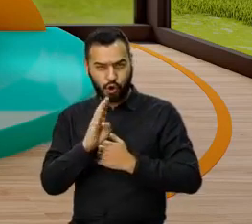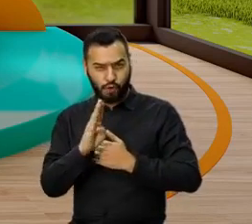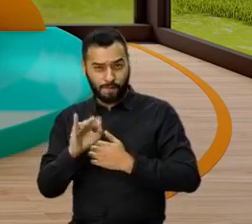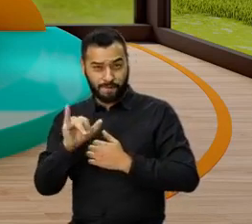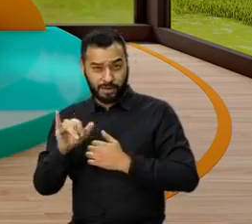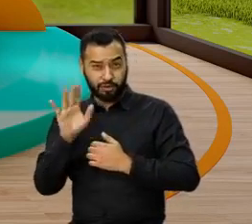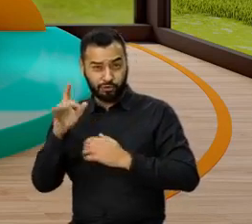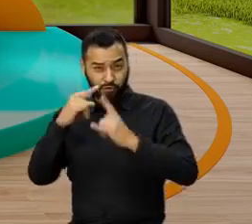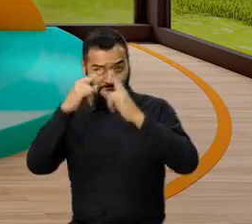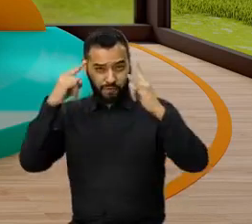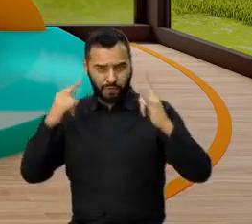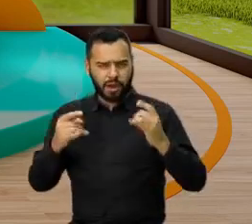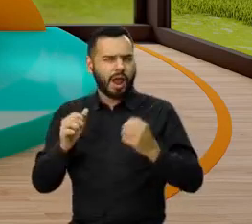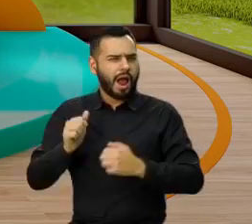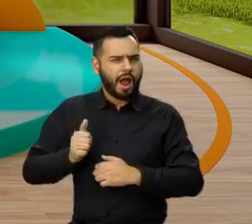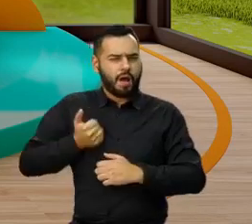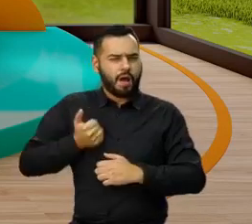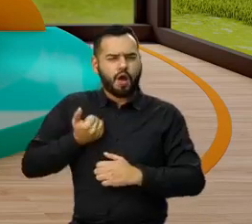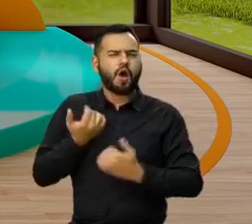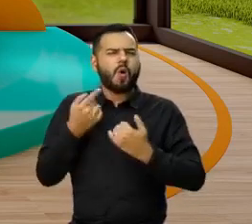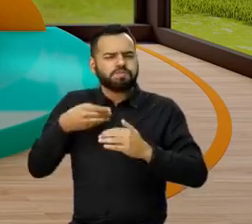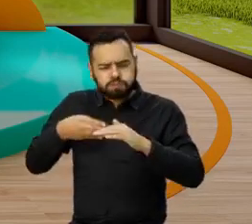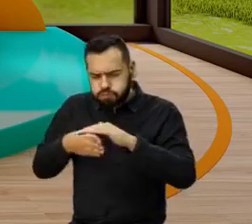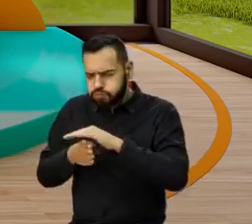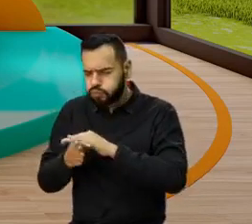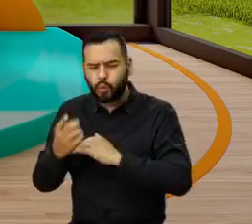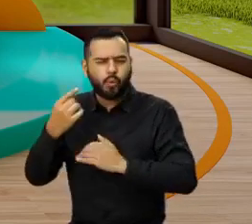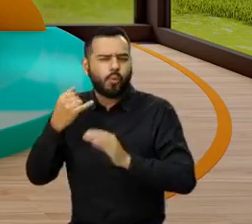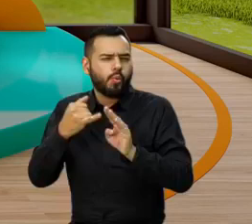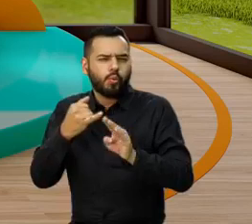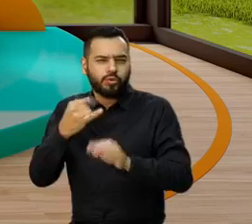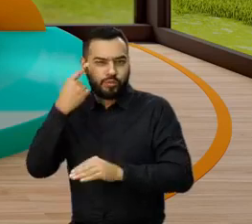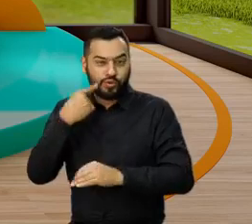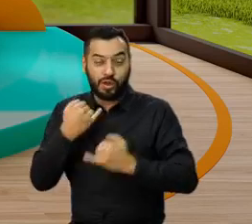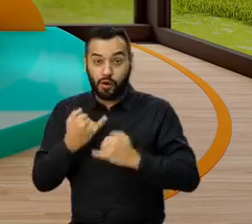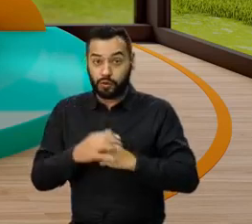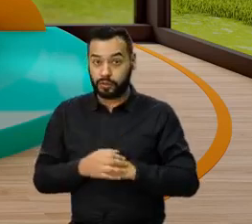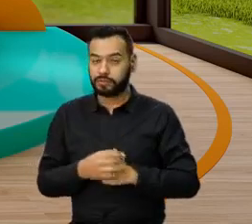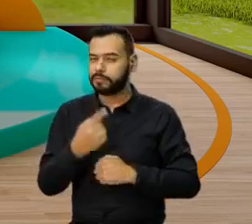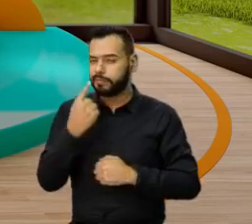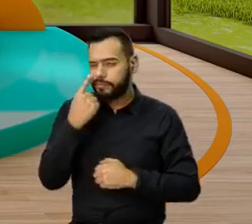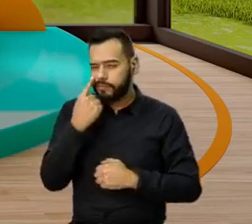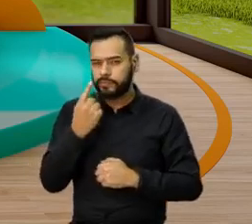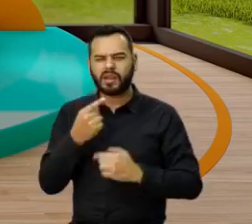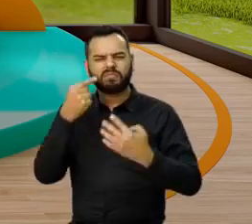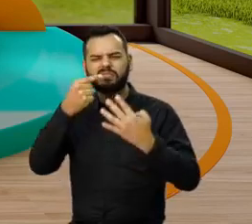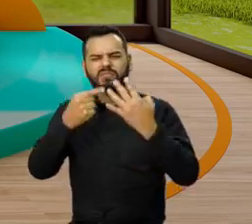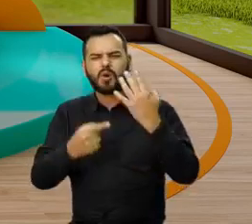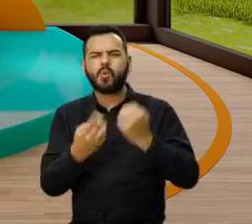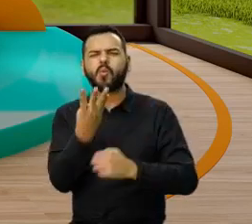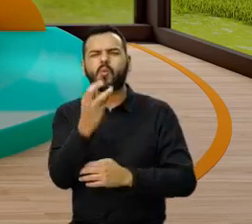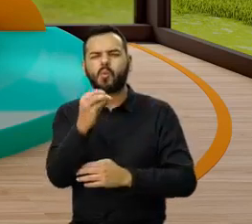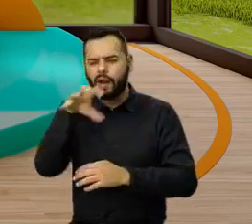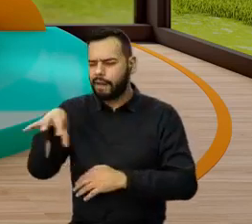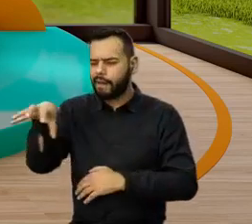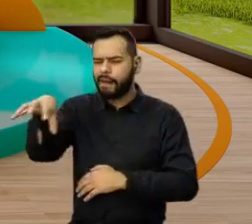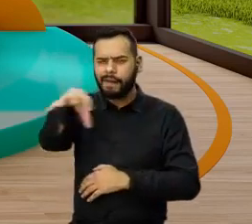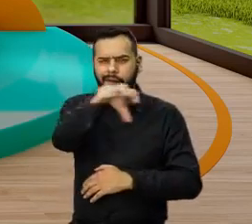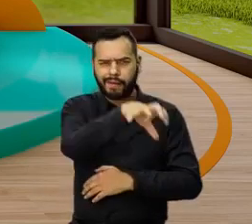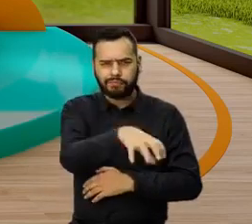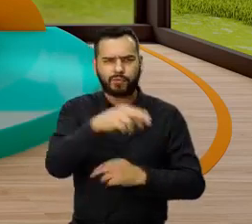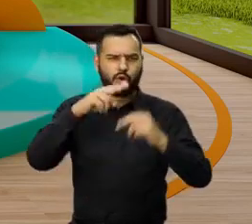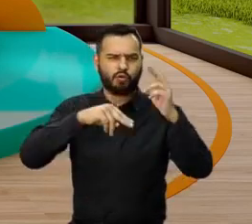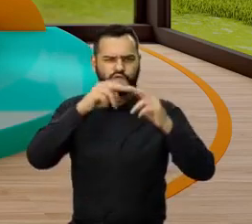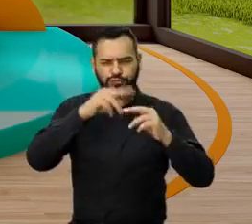puedes aprovechar ingreso e ingresar hoy a nuestro último día miren podrán encontrar más de 40 stands entre